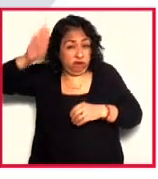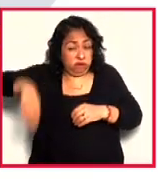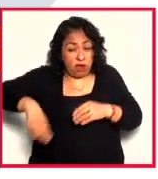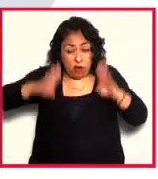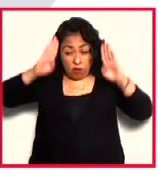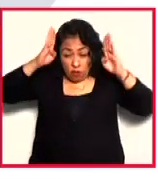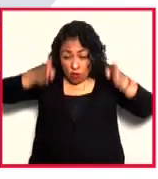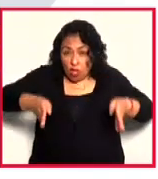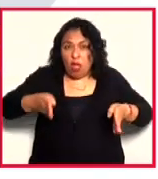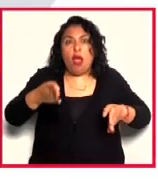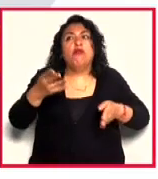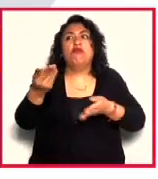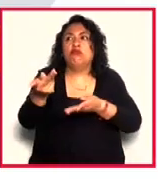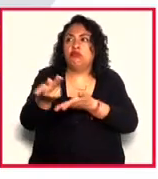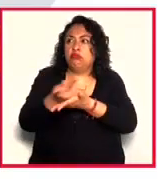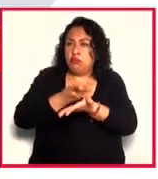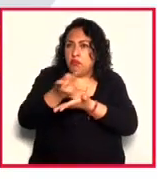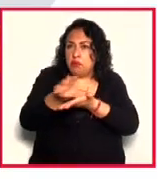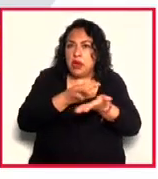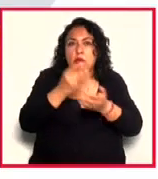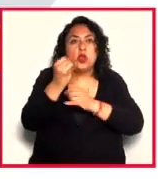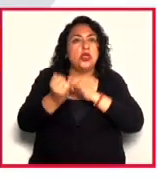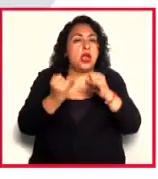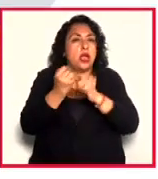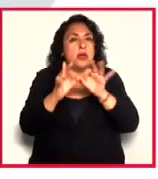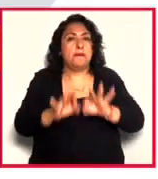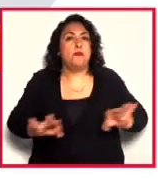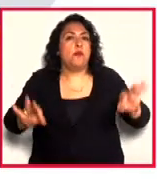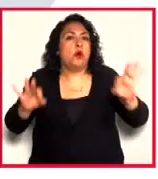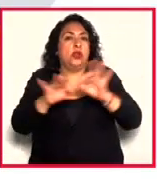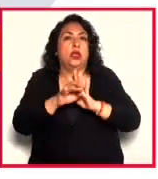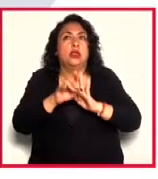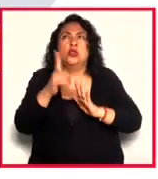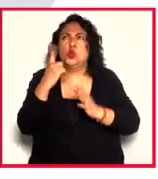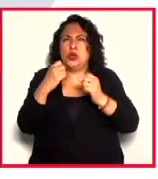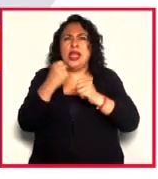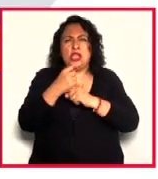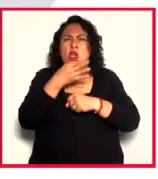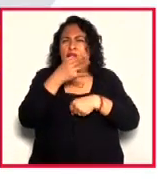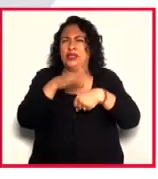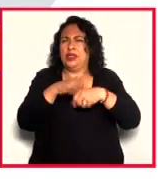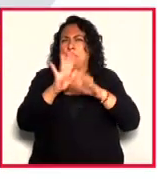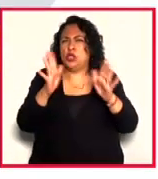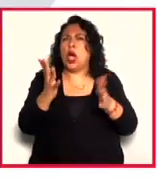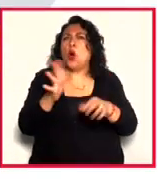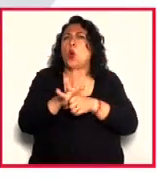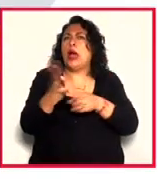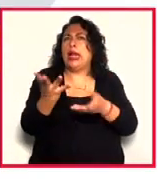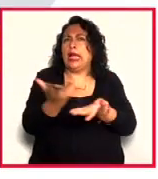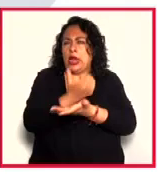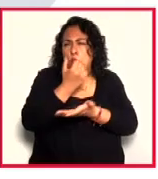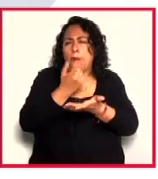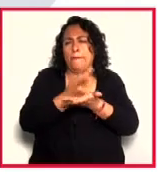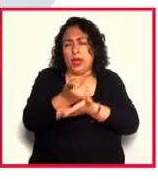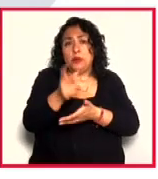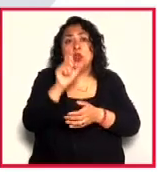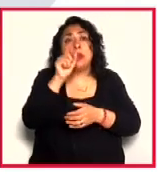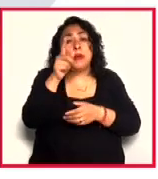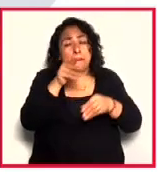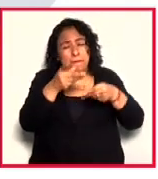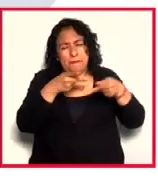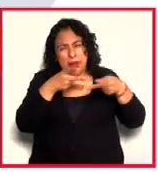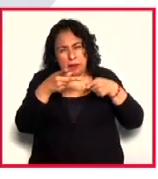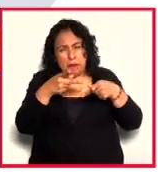internacionales importantísimos. Mencionamos uno de ellos el año pasado, y además prepara un repertorio para